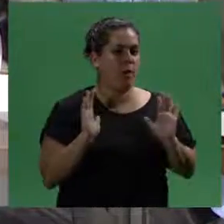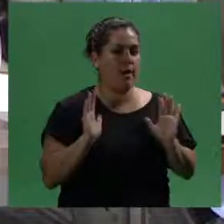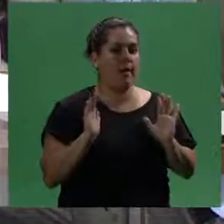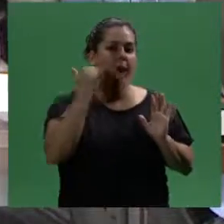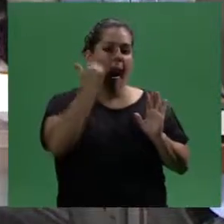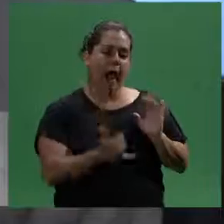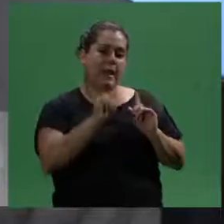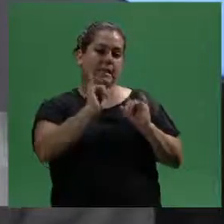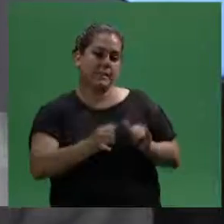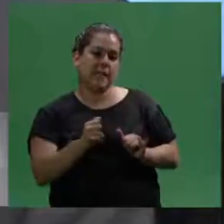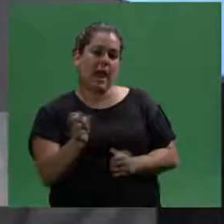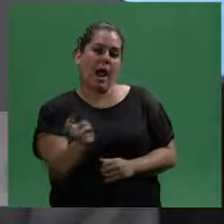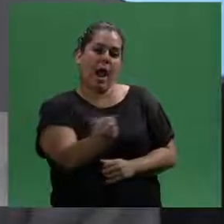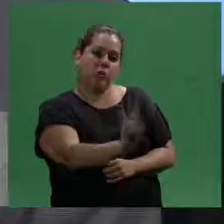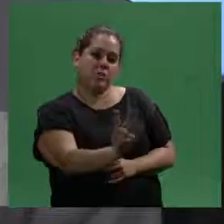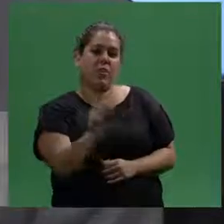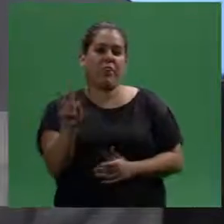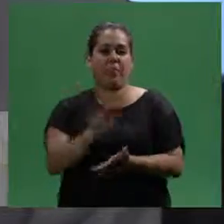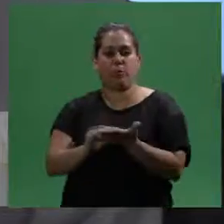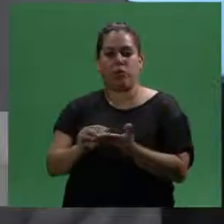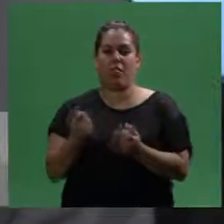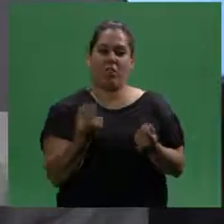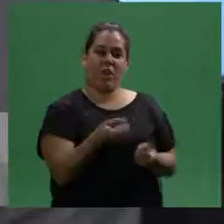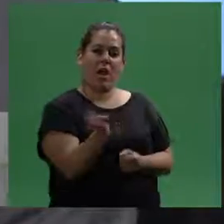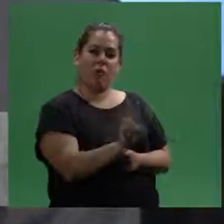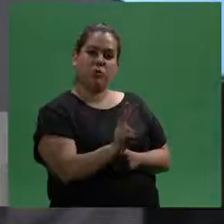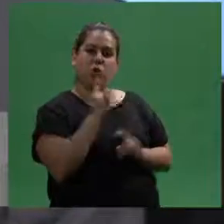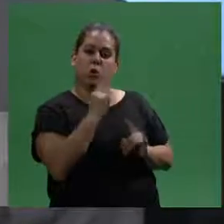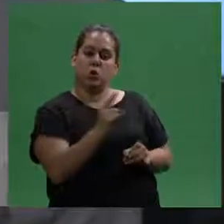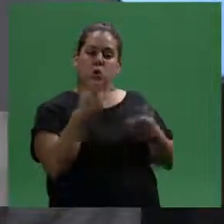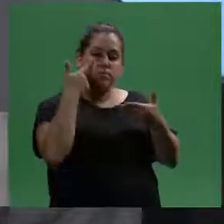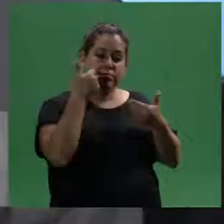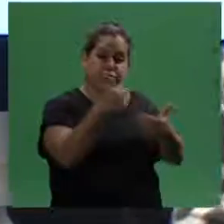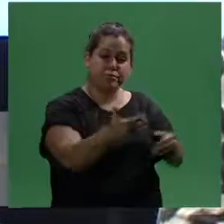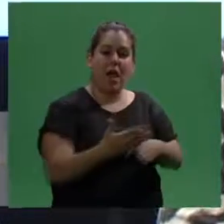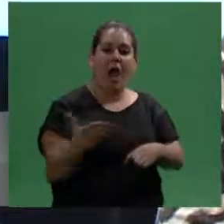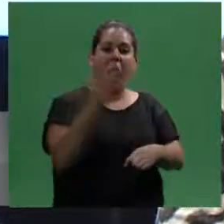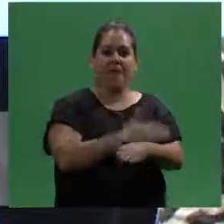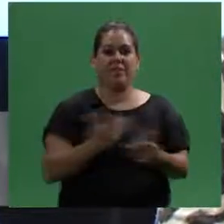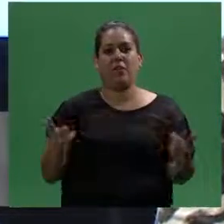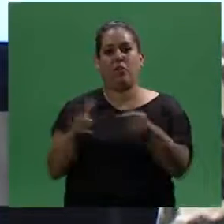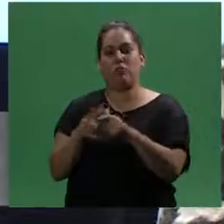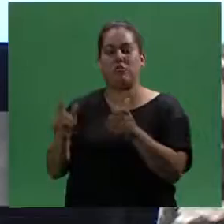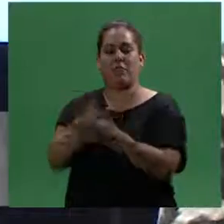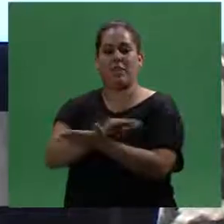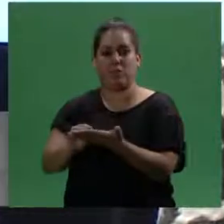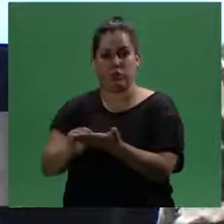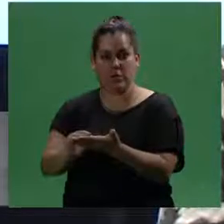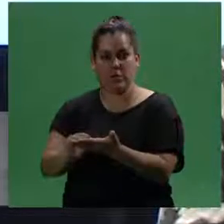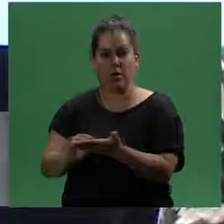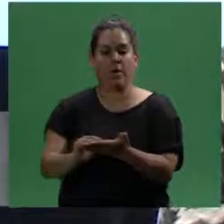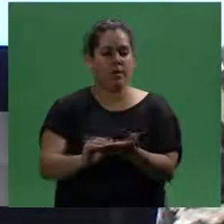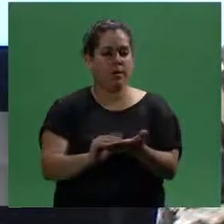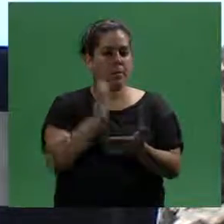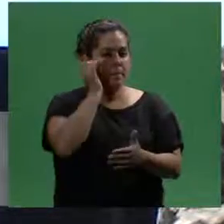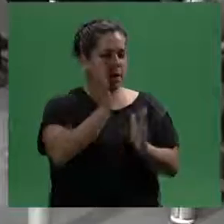una potestad que le ceden los diputados para que analicen los proyectos antes del tratamiento en comisión. O sea, me